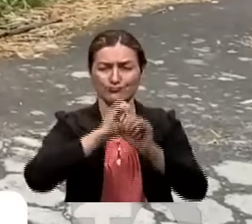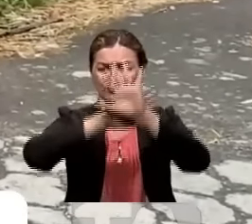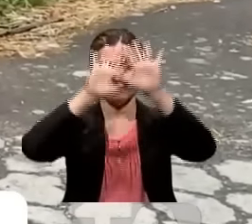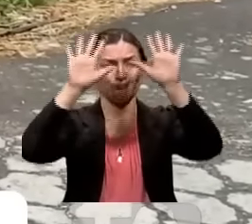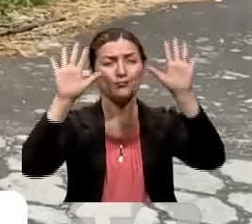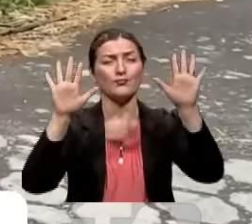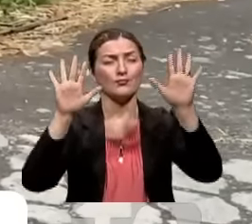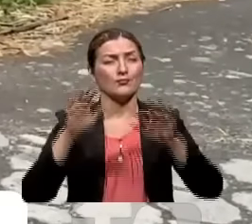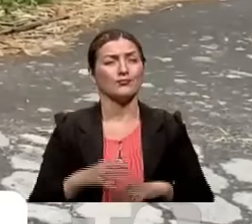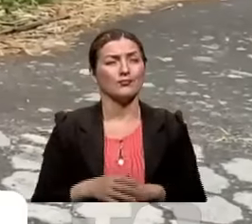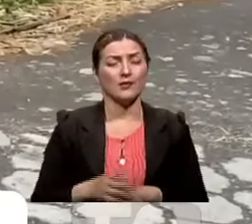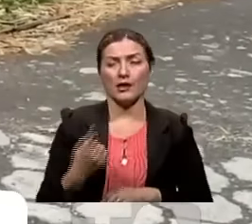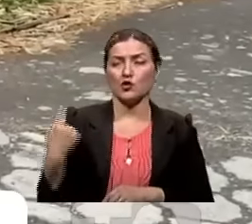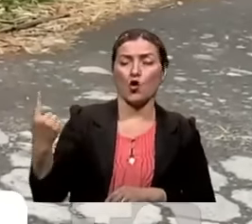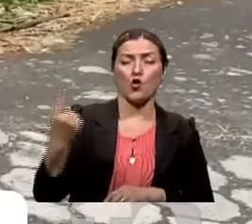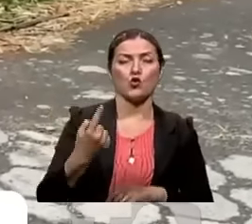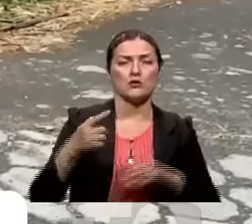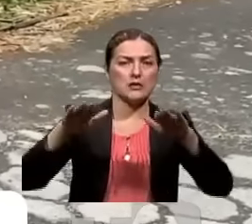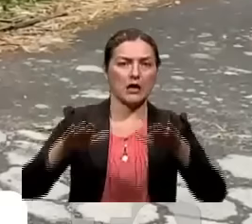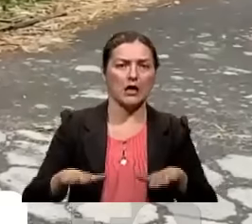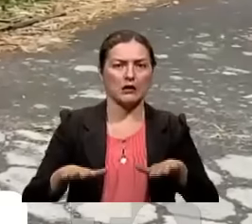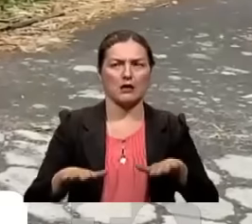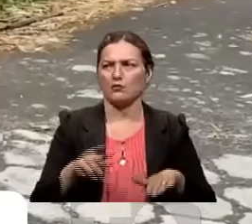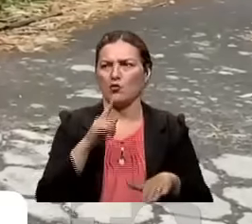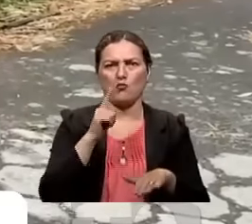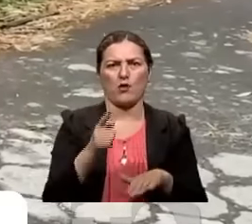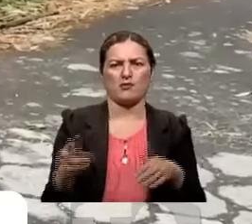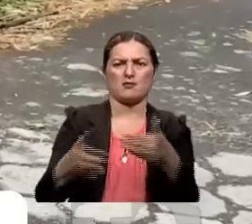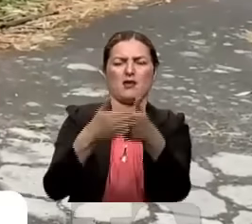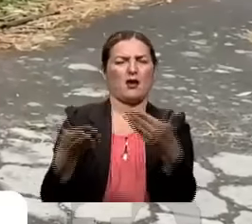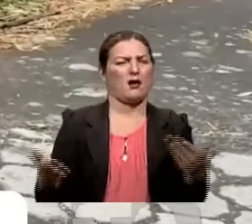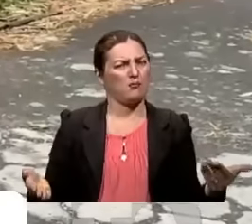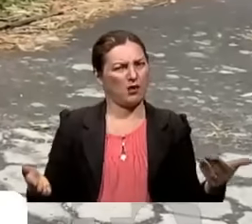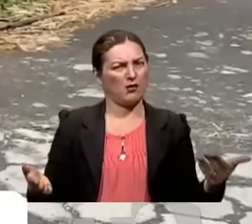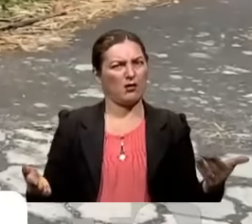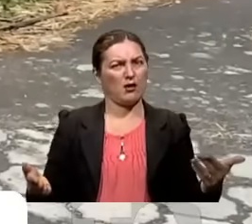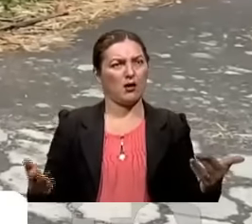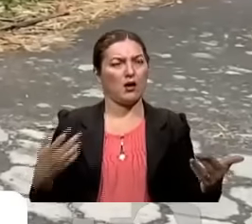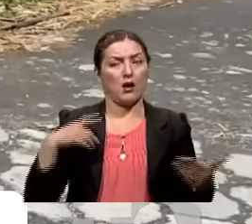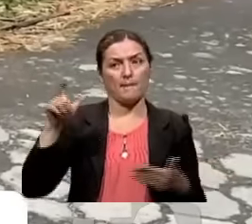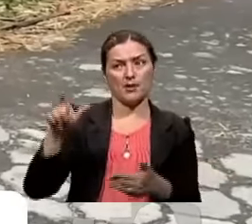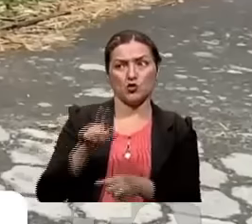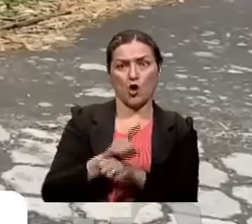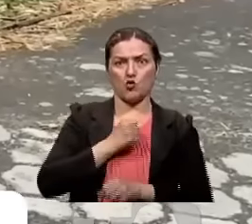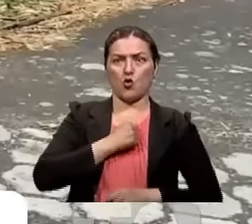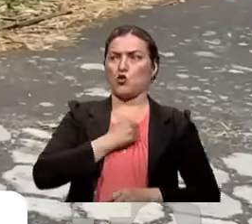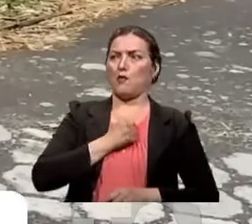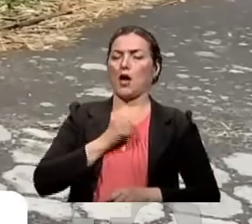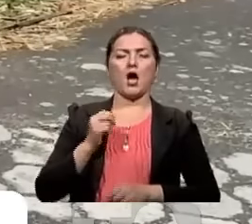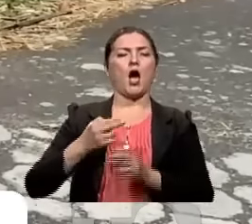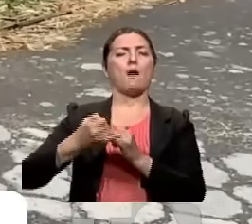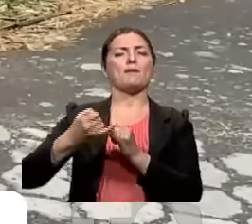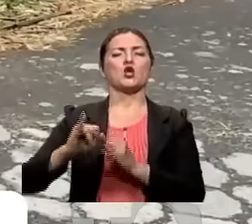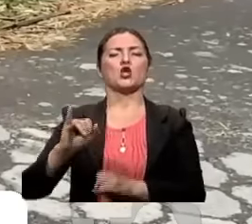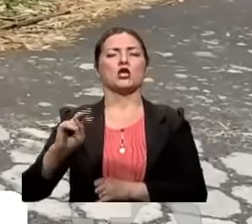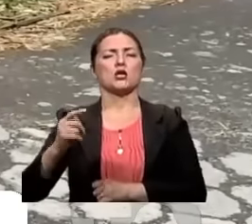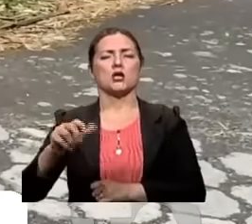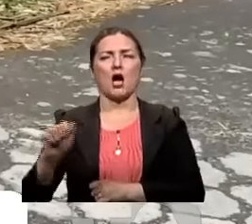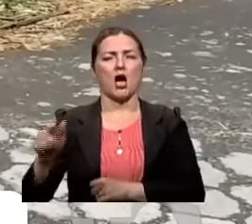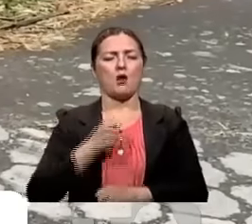que esto de aquí tiene que mantenerse. Esto no es solamente del doctor Inga, prácticamente se ha convertido dentro de nuestra